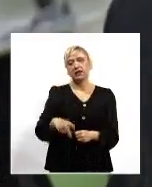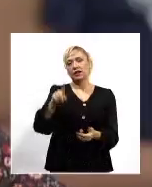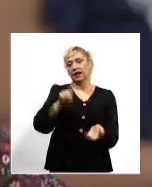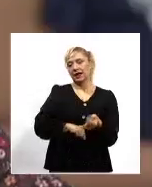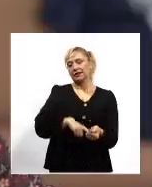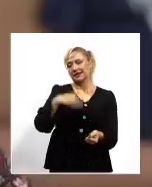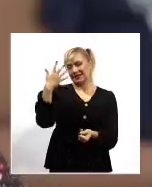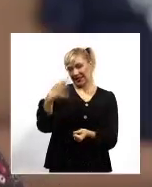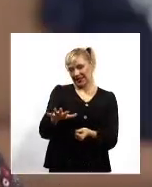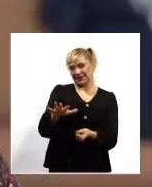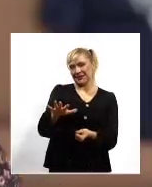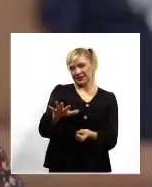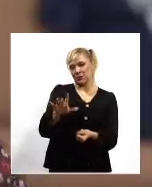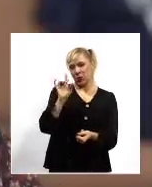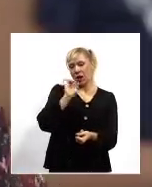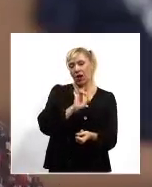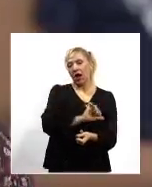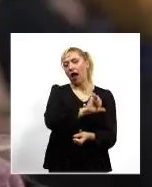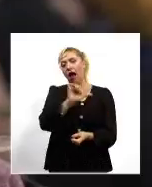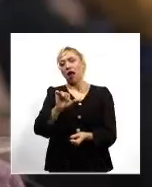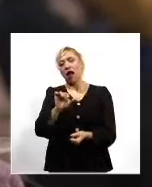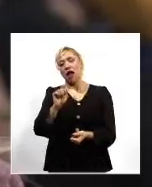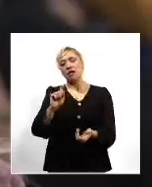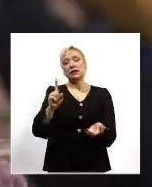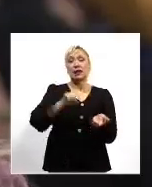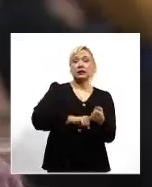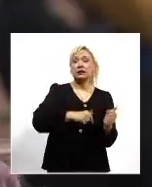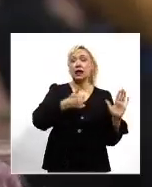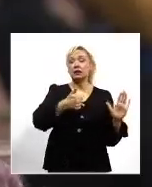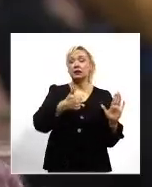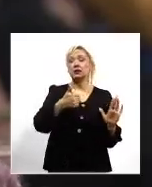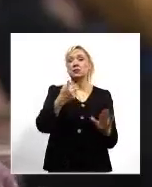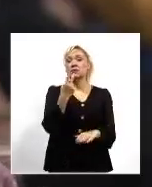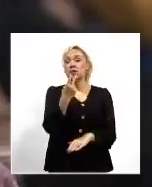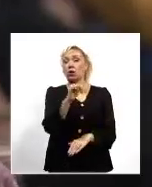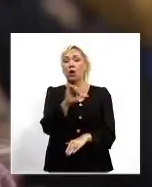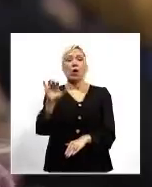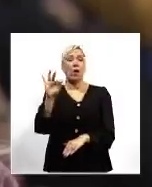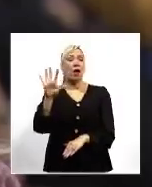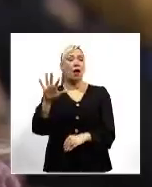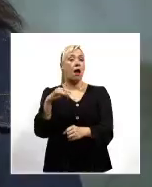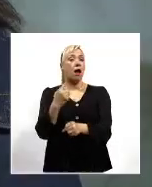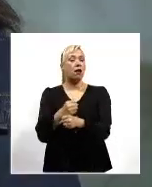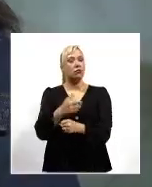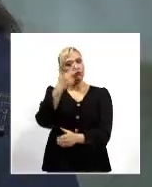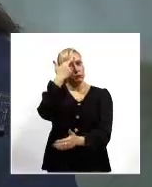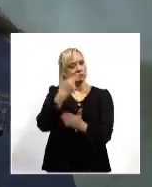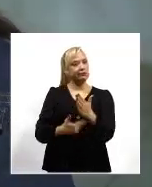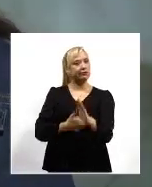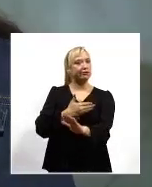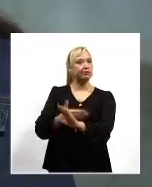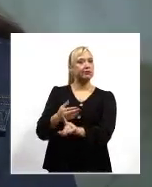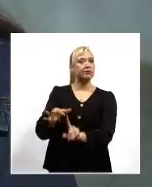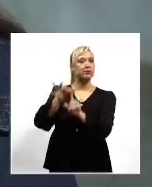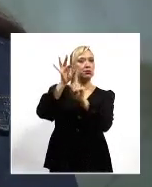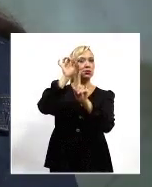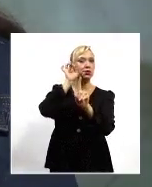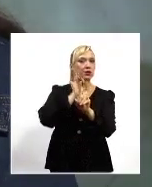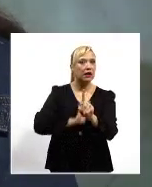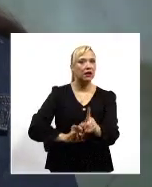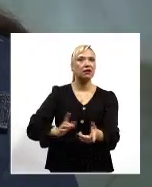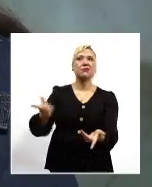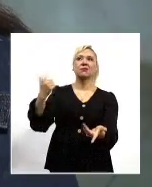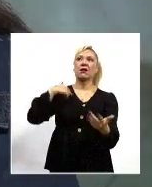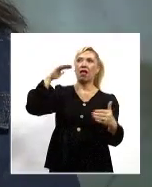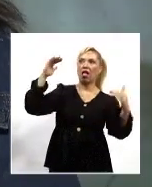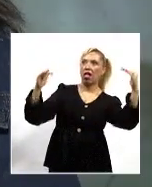10 mujeres de entre 25 y 45 años son víctimas de violencia política por razón de género. Desigualdades y de